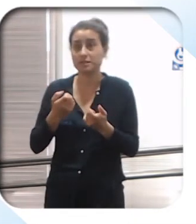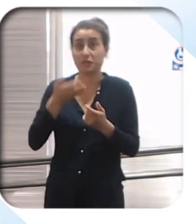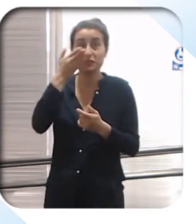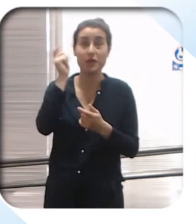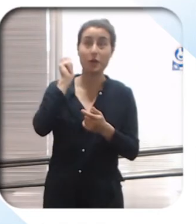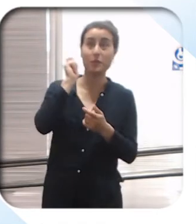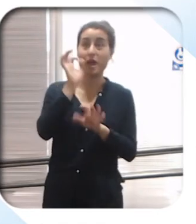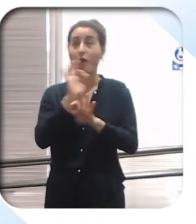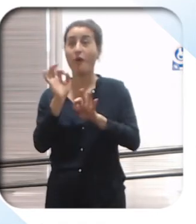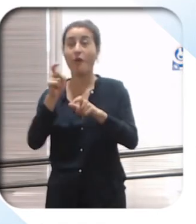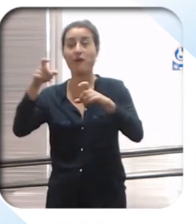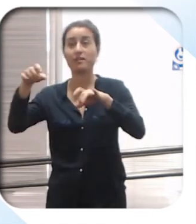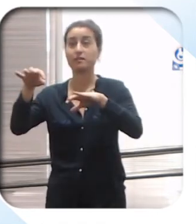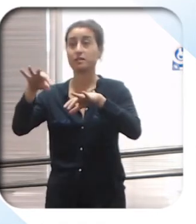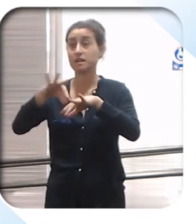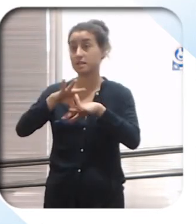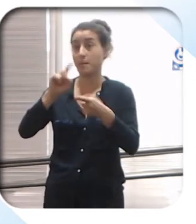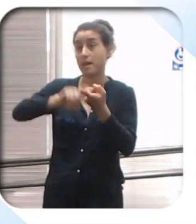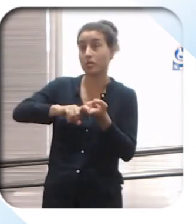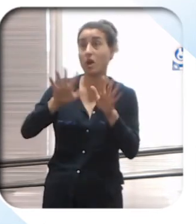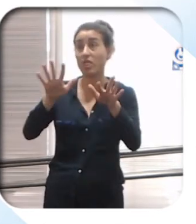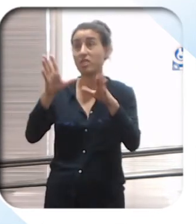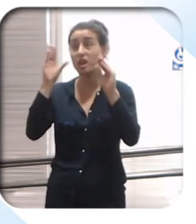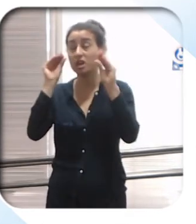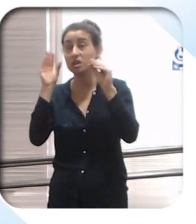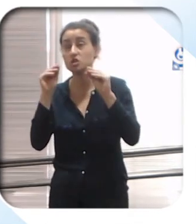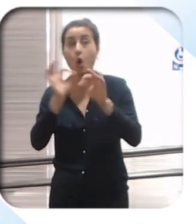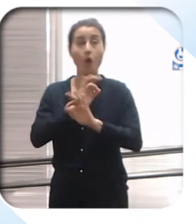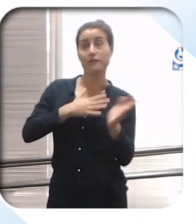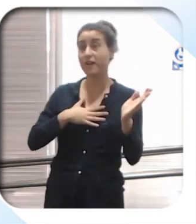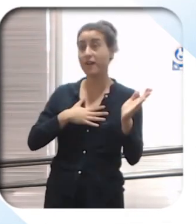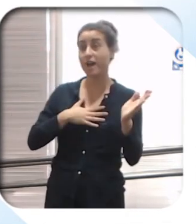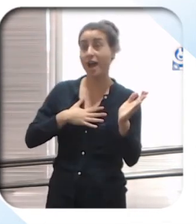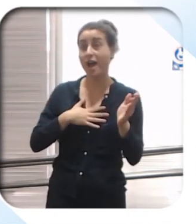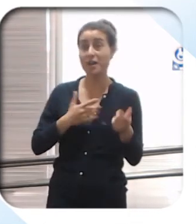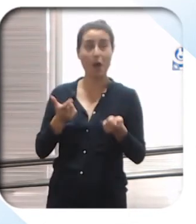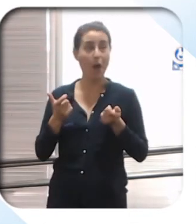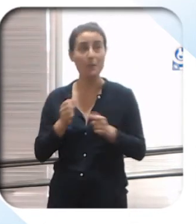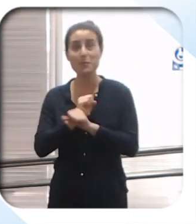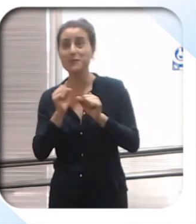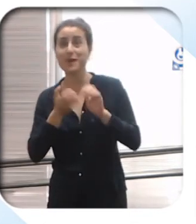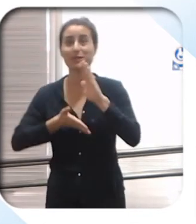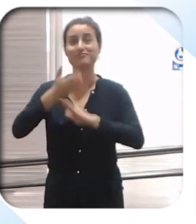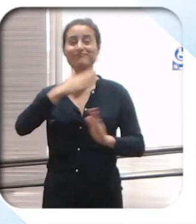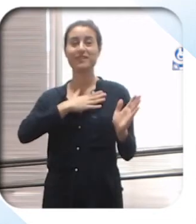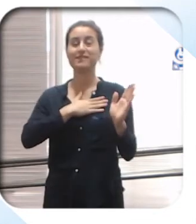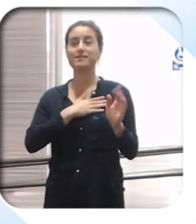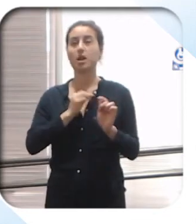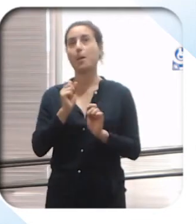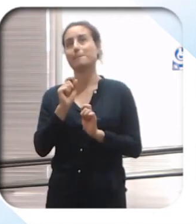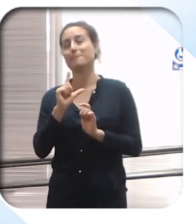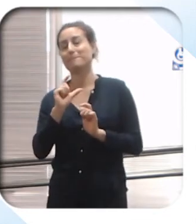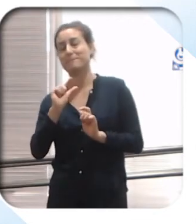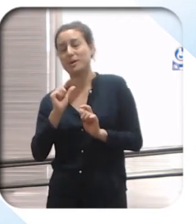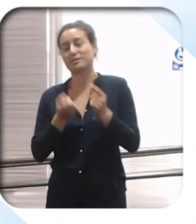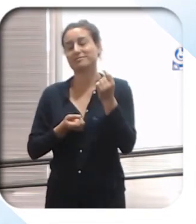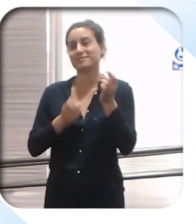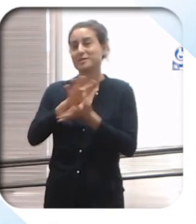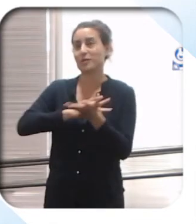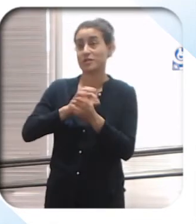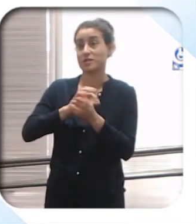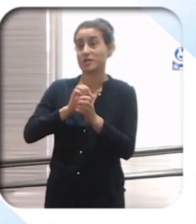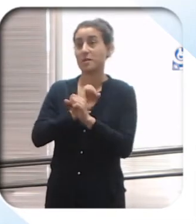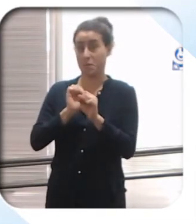a un casamiento a las 10 de la noche, a un baile, por fin me dejaron, son pocas las ocasiones, ir a un